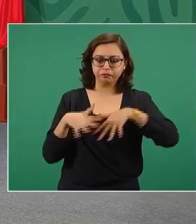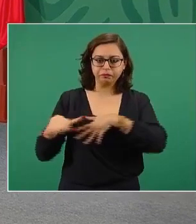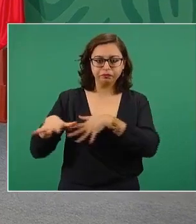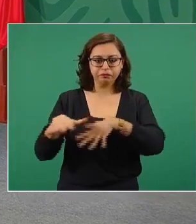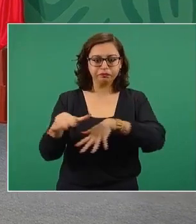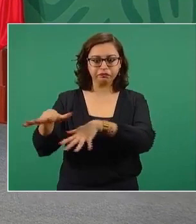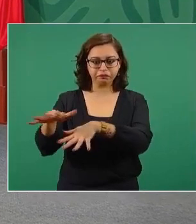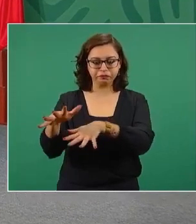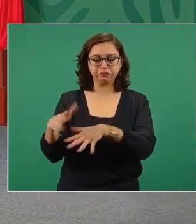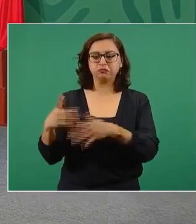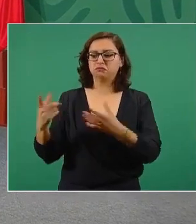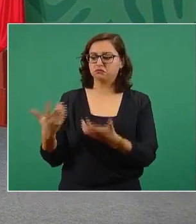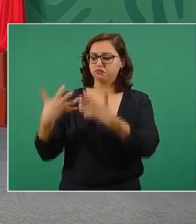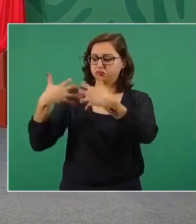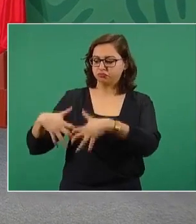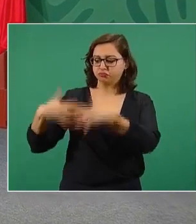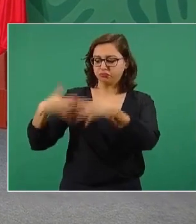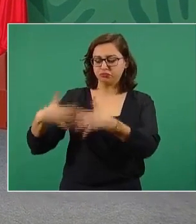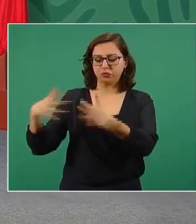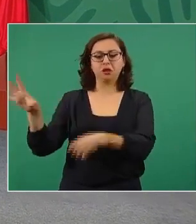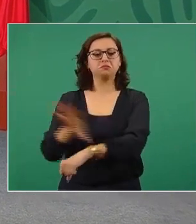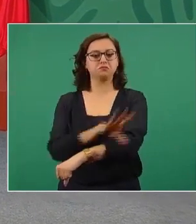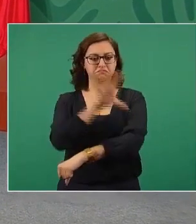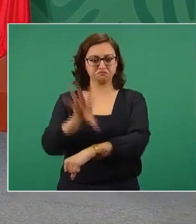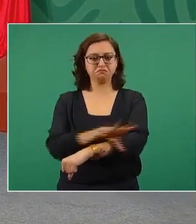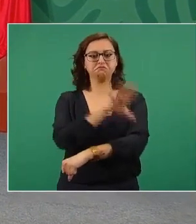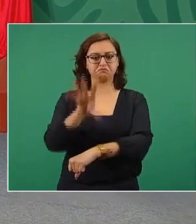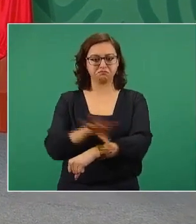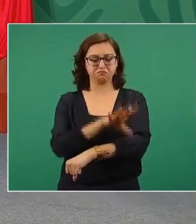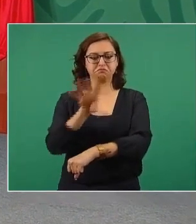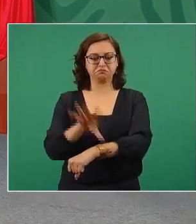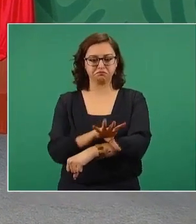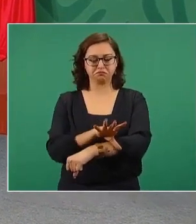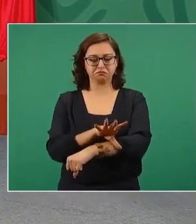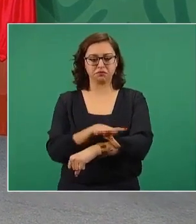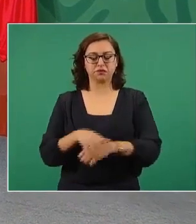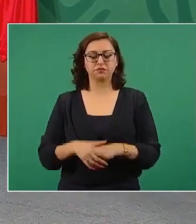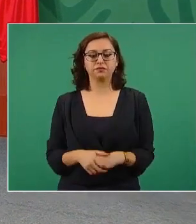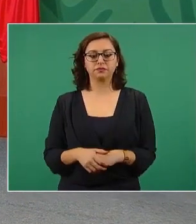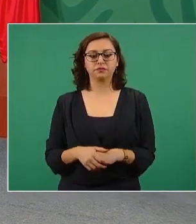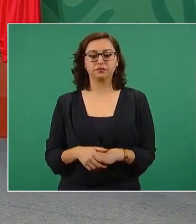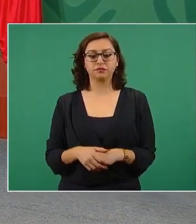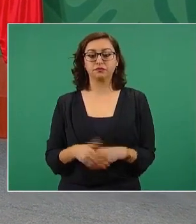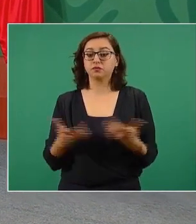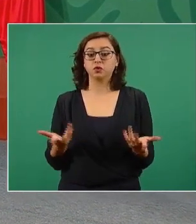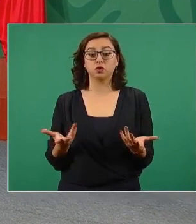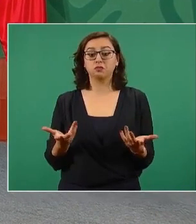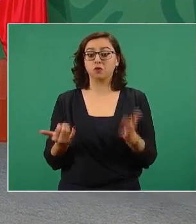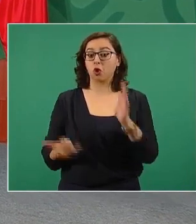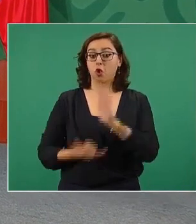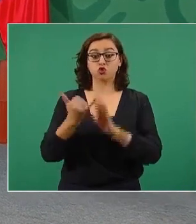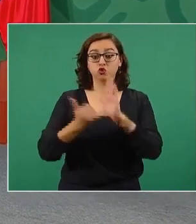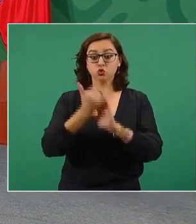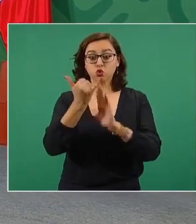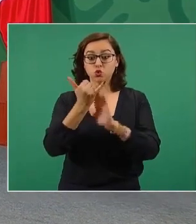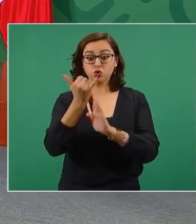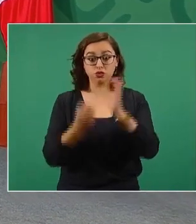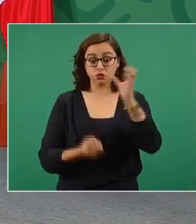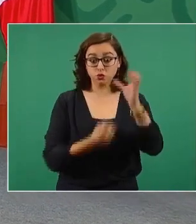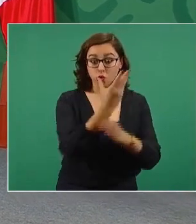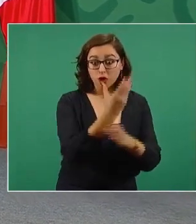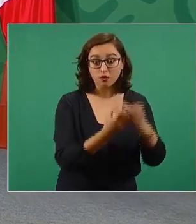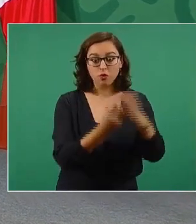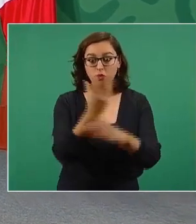para producir más energía sin construir nuevas presas